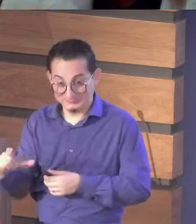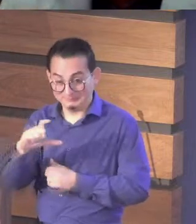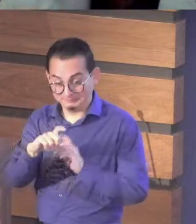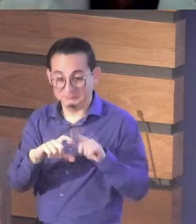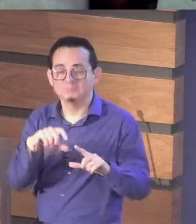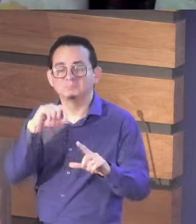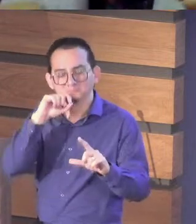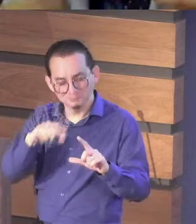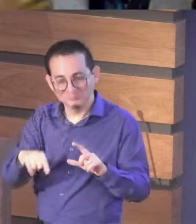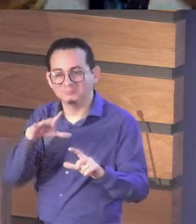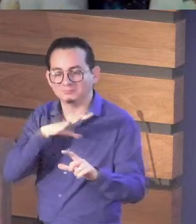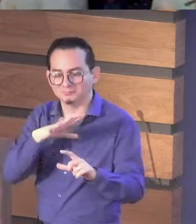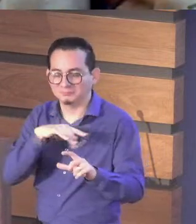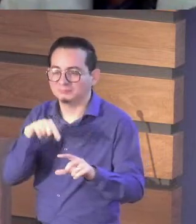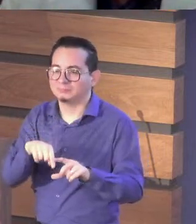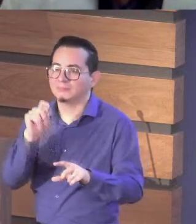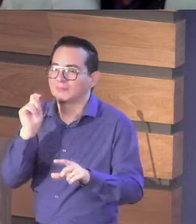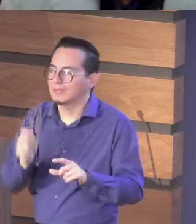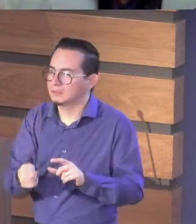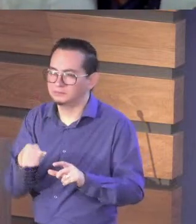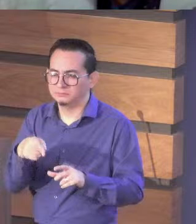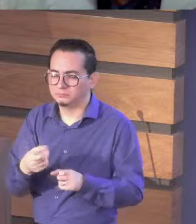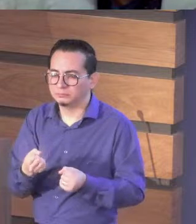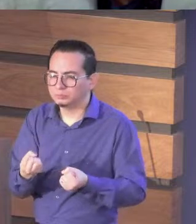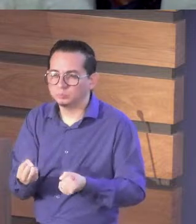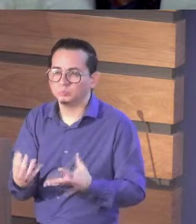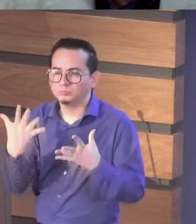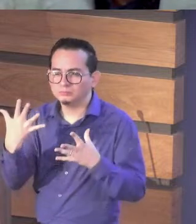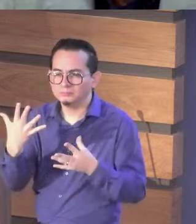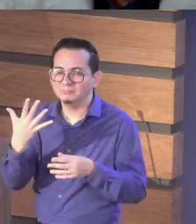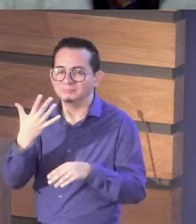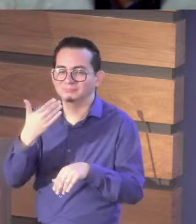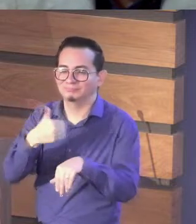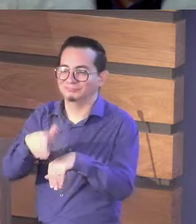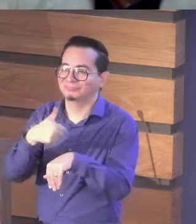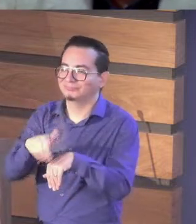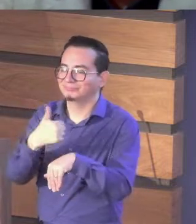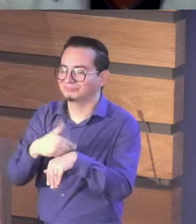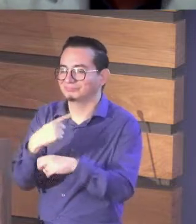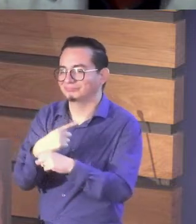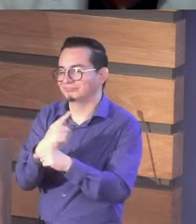ese preciso momento a cuánto está expuesto el trabajador. Sin